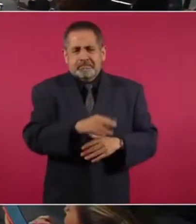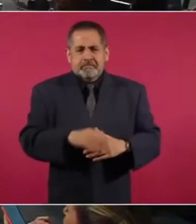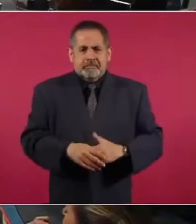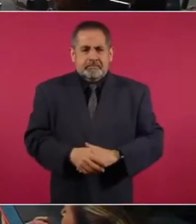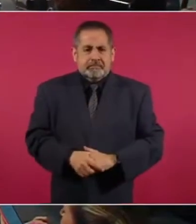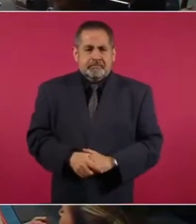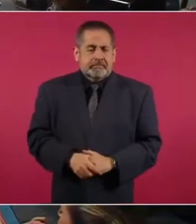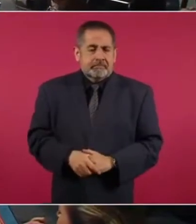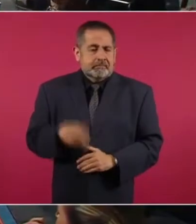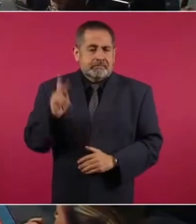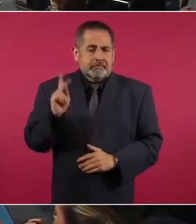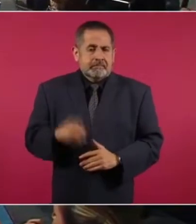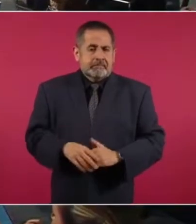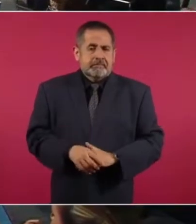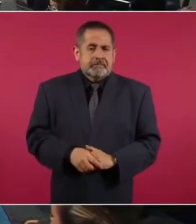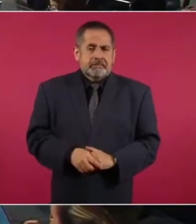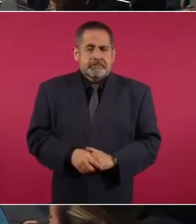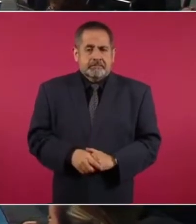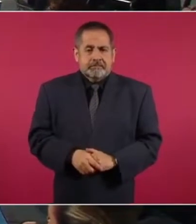Pero,